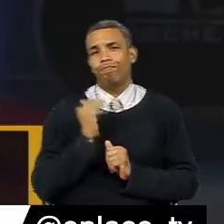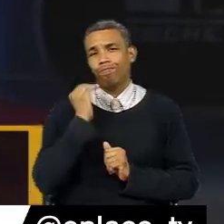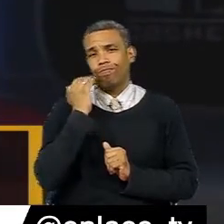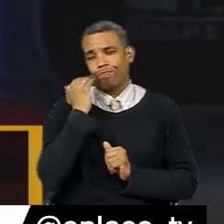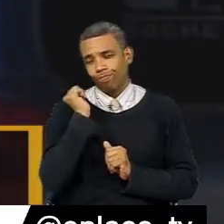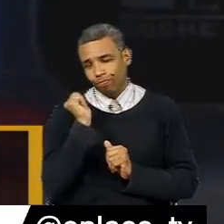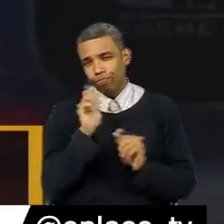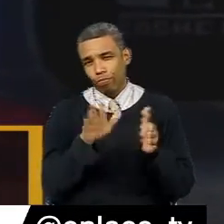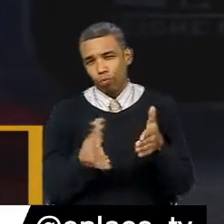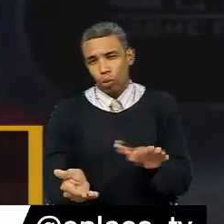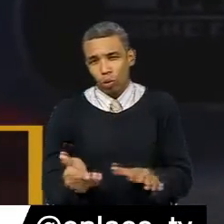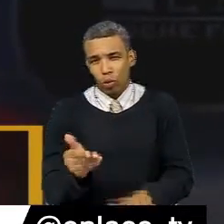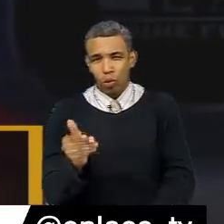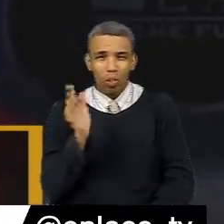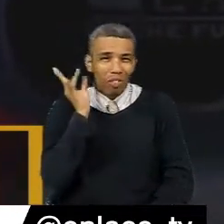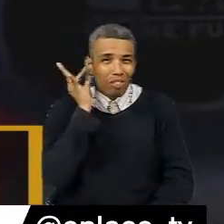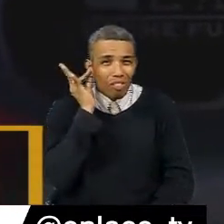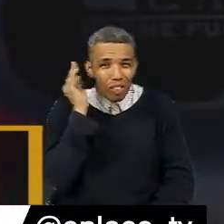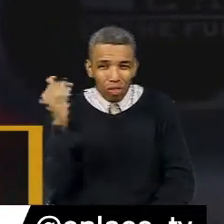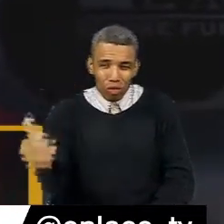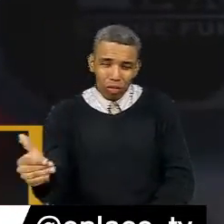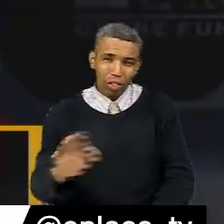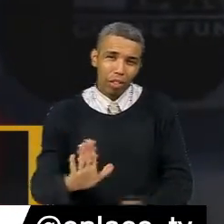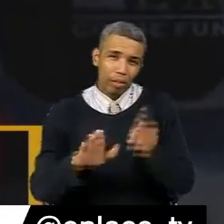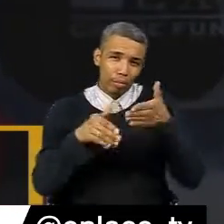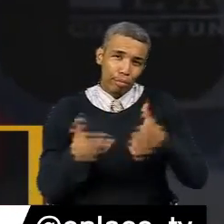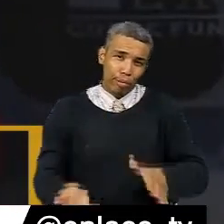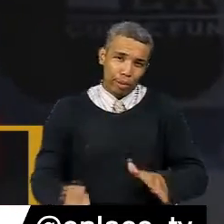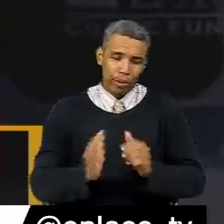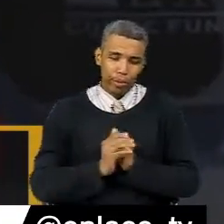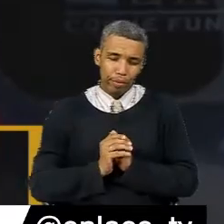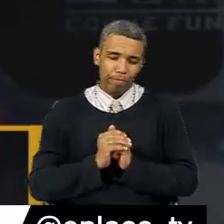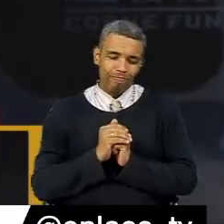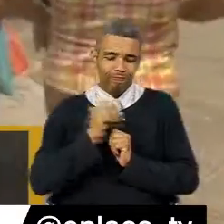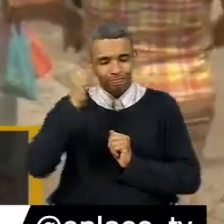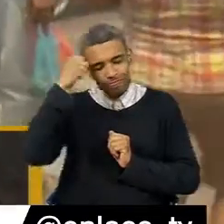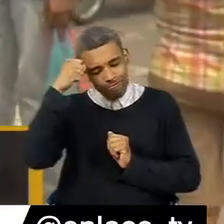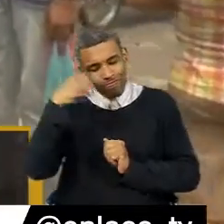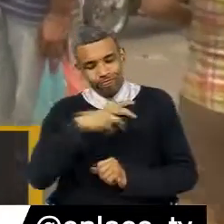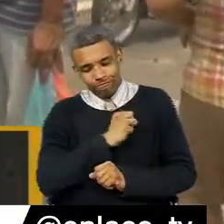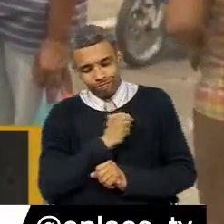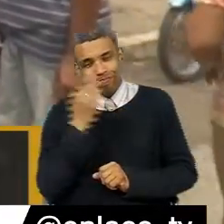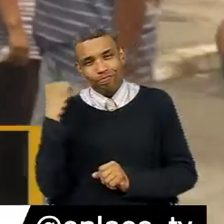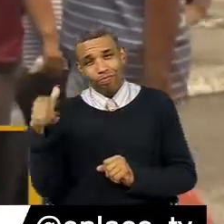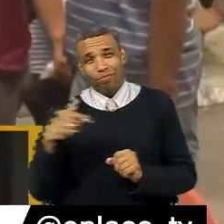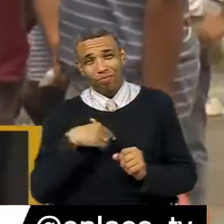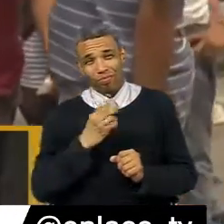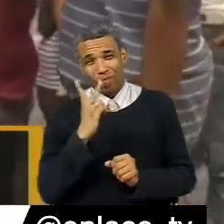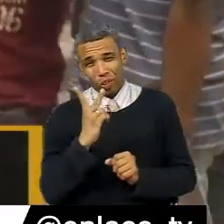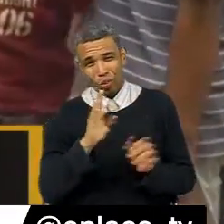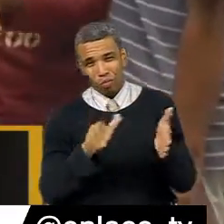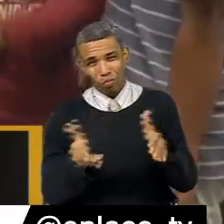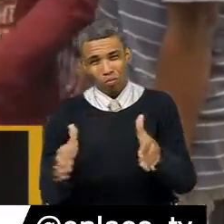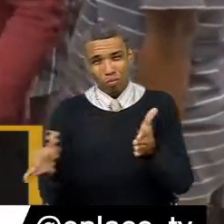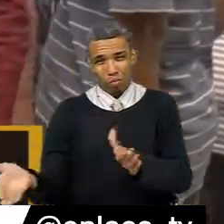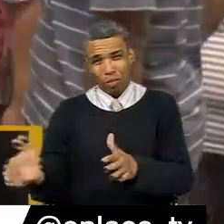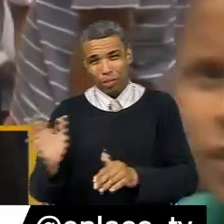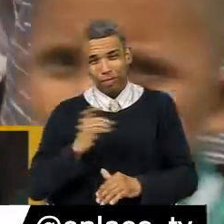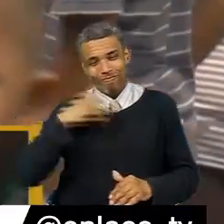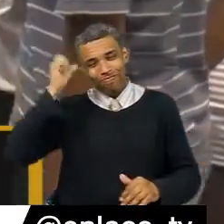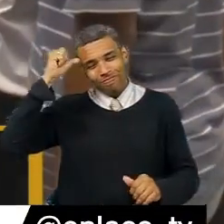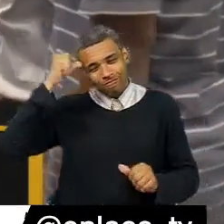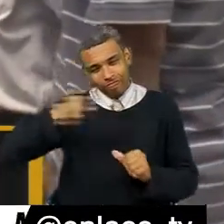porque ellas vivieron aquí en este barrio hace muchos años, por eso trajeron aquí los dos cuerpos de estas dos mujeres para que pues se le